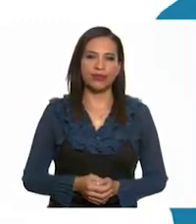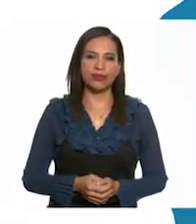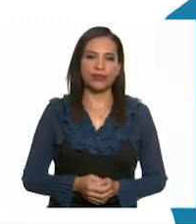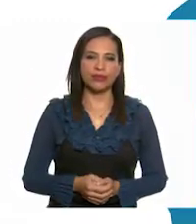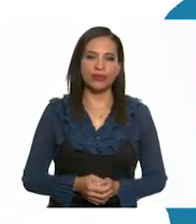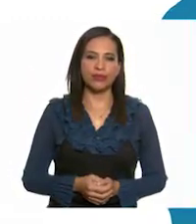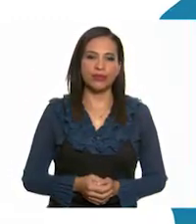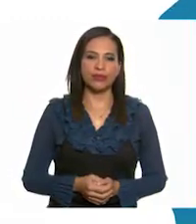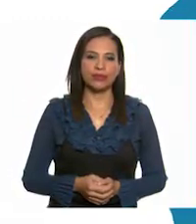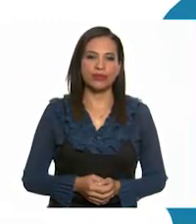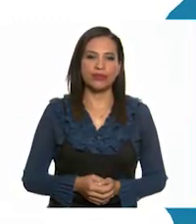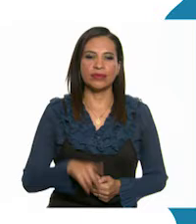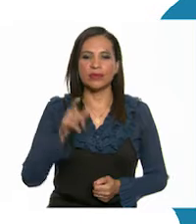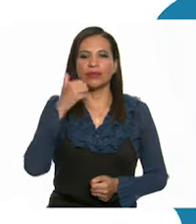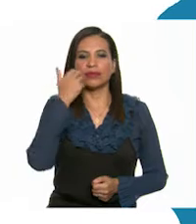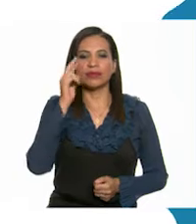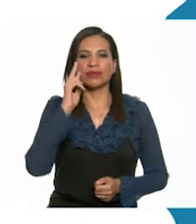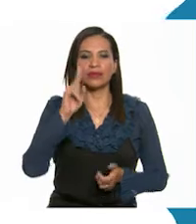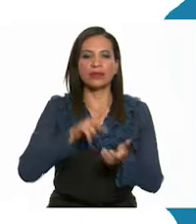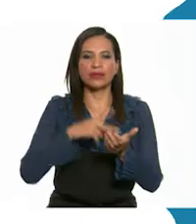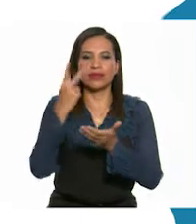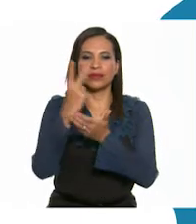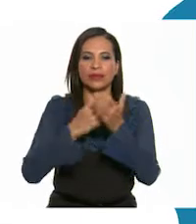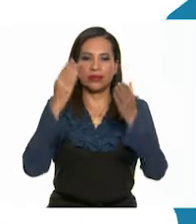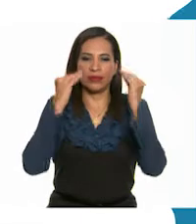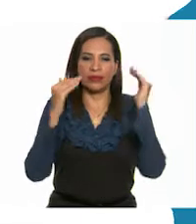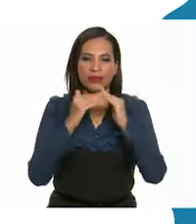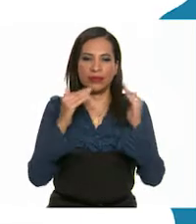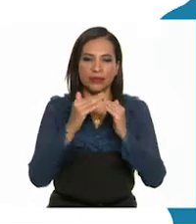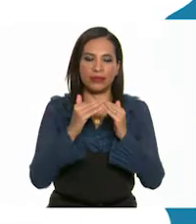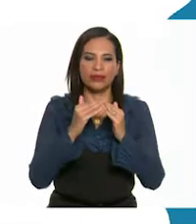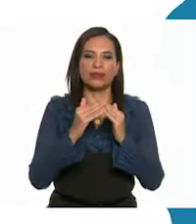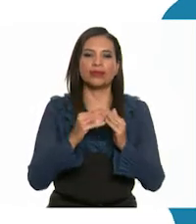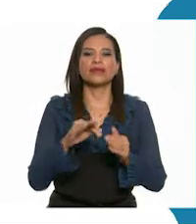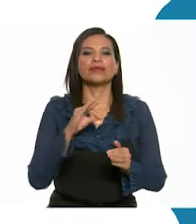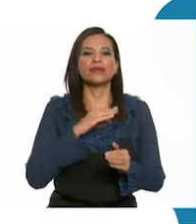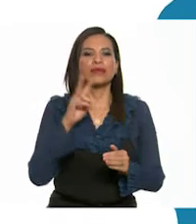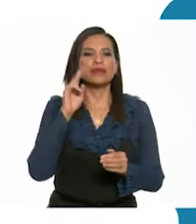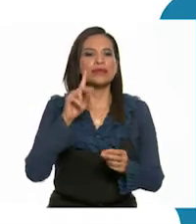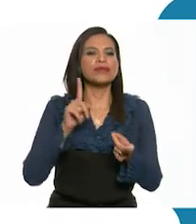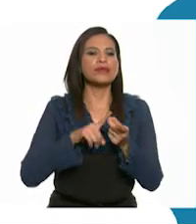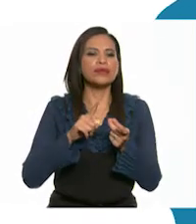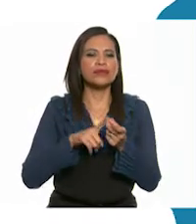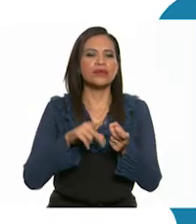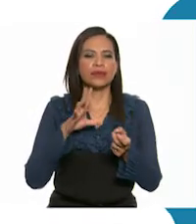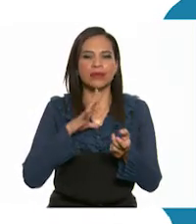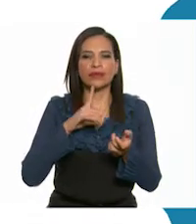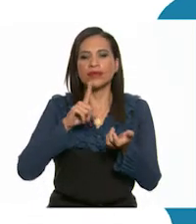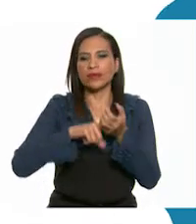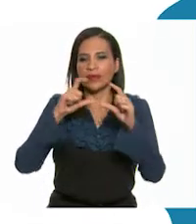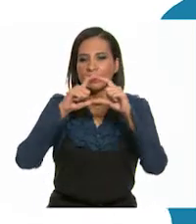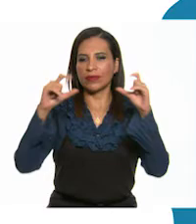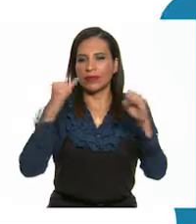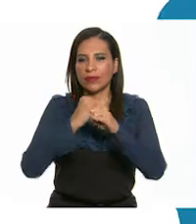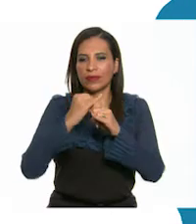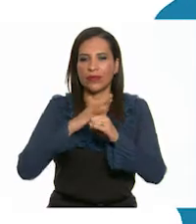conaliteg.sep.gov.mx. Si quieres volver a ver los programas de Aprende en Casa, los puedes encontrar en la siguiente liga: